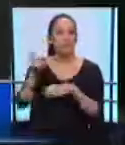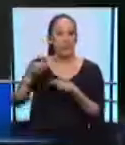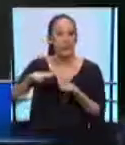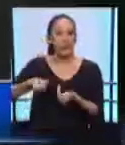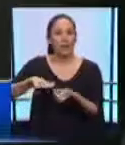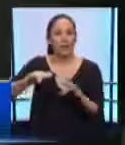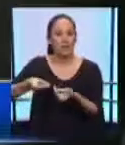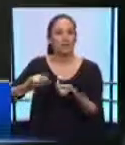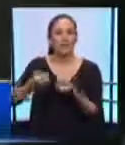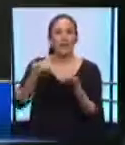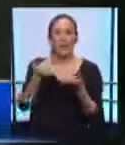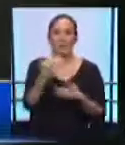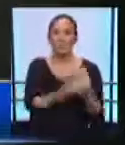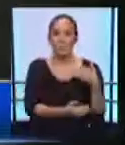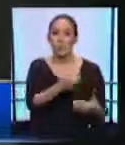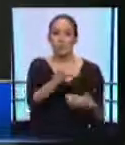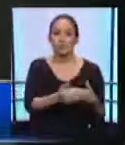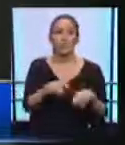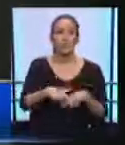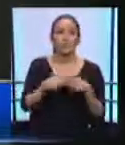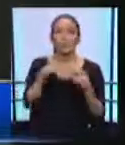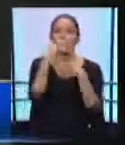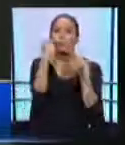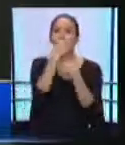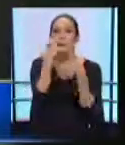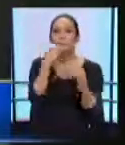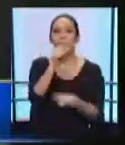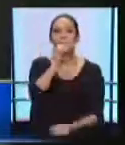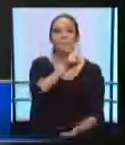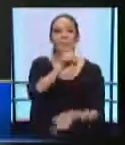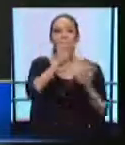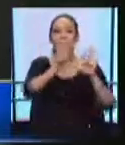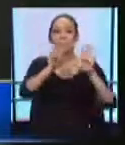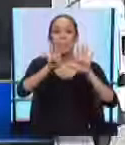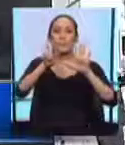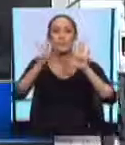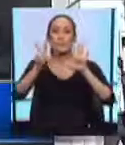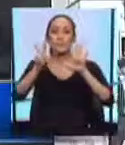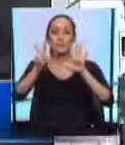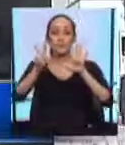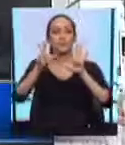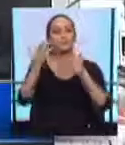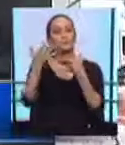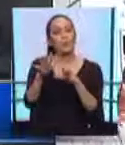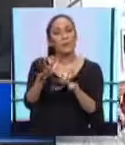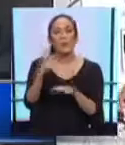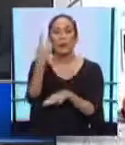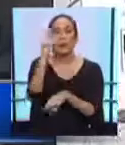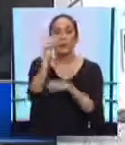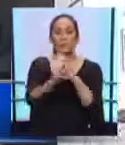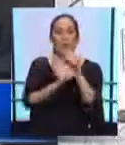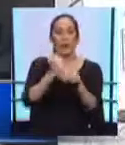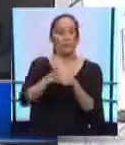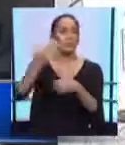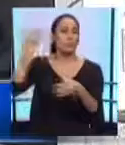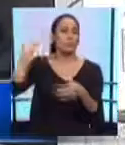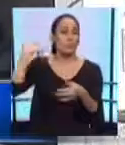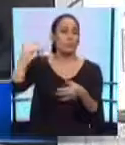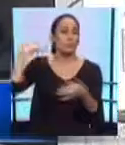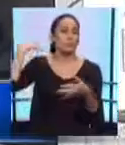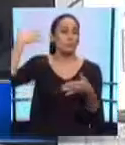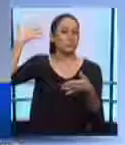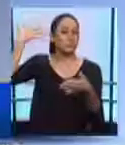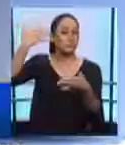reservados. Este proceso se inició en marzo de 1997, es decir, hace más de 20 años, por decisión